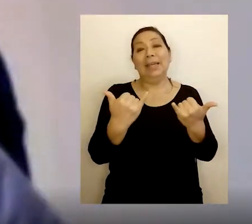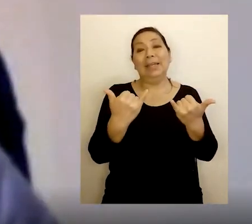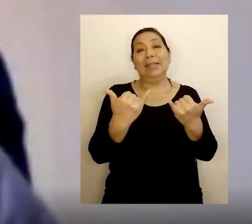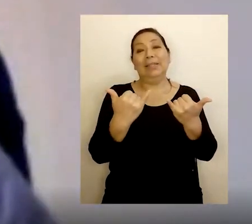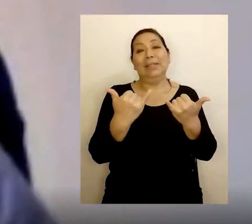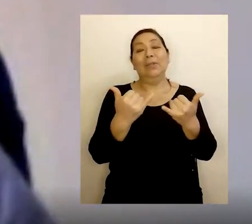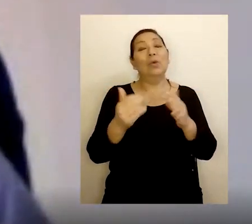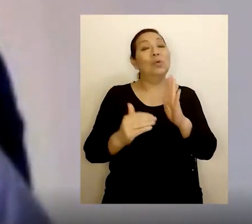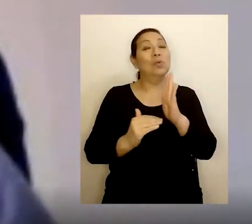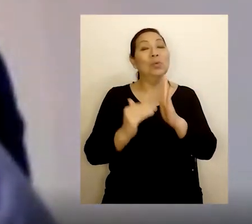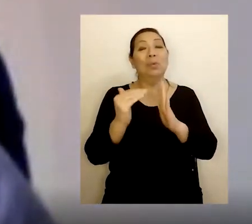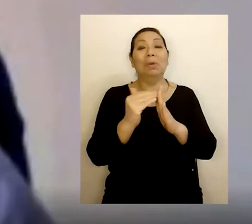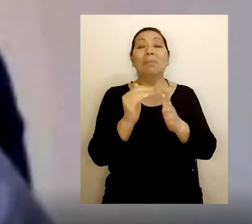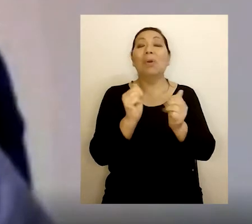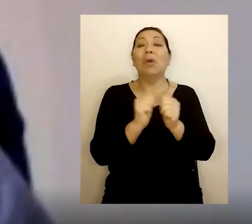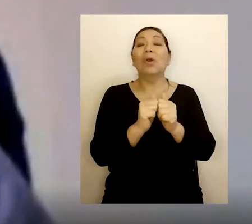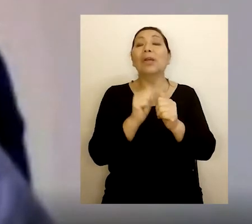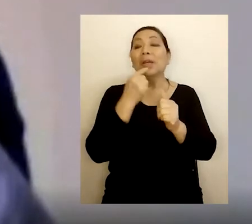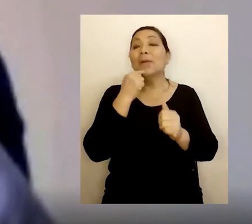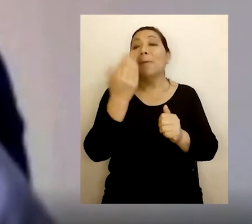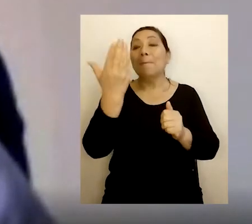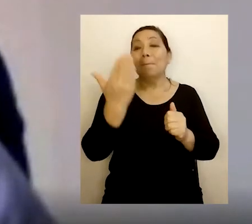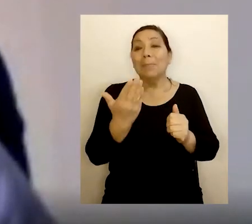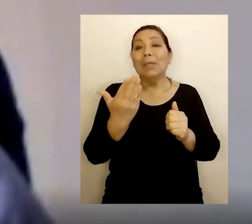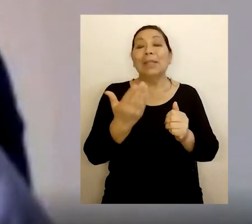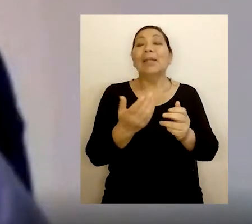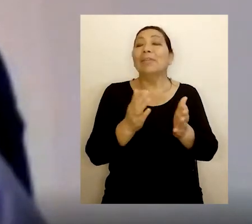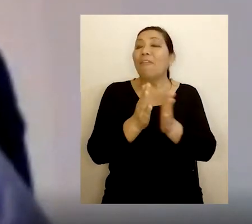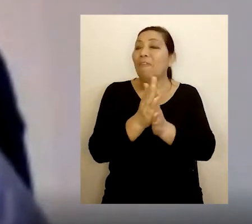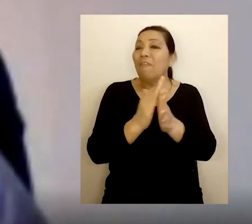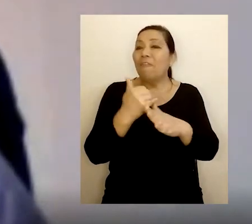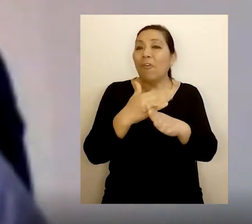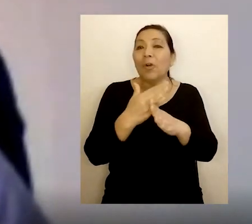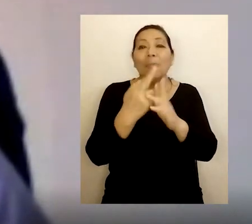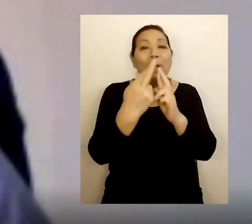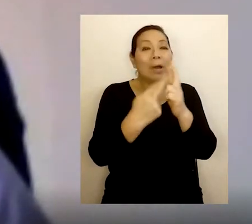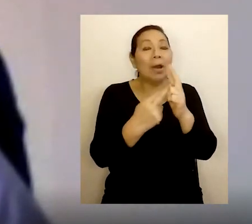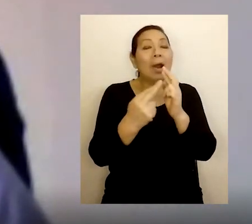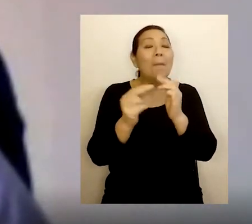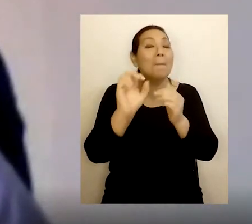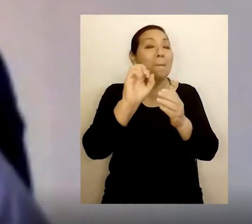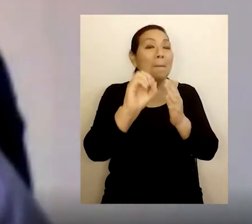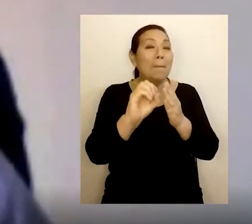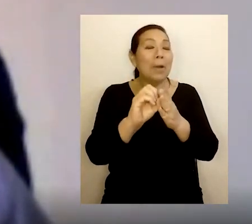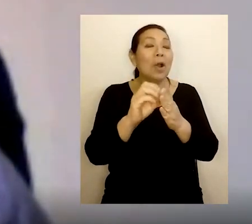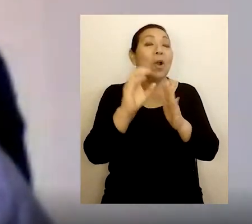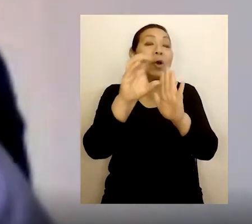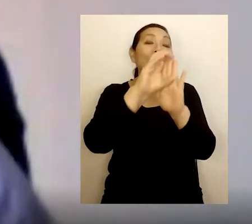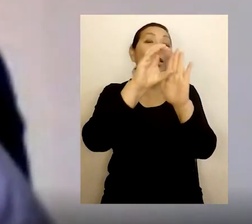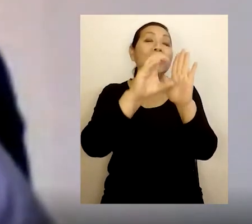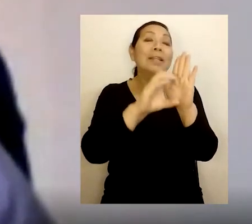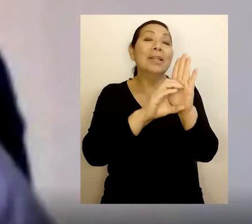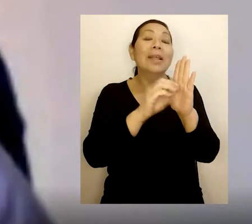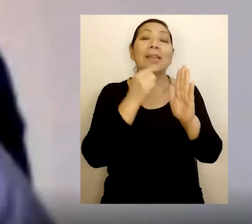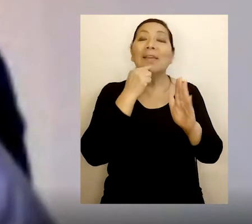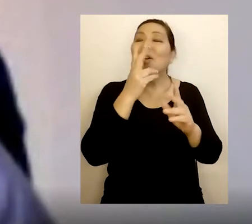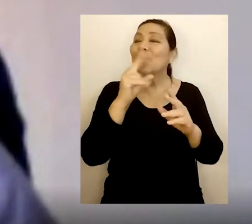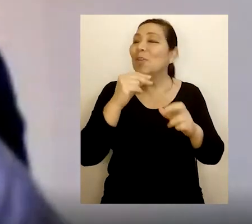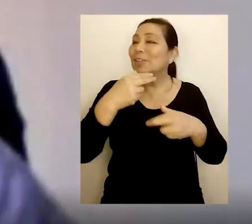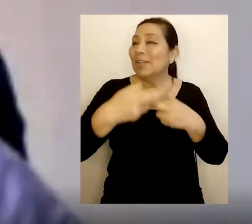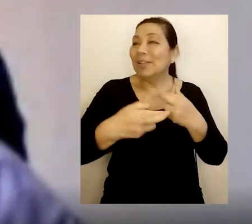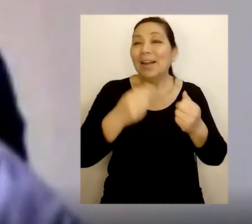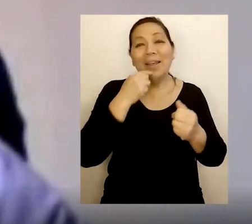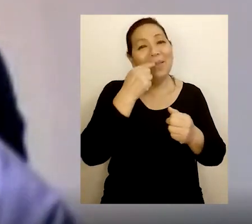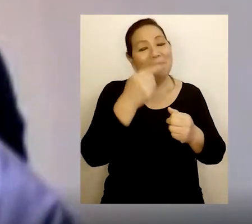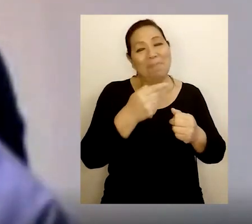a este Supremo Tribunal, solicito que se desestime el recurso de agravio constitucional y se declare improcedente